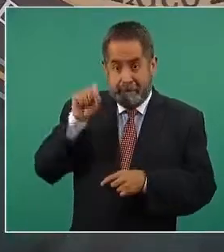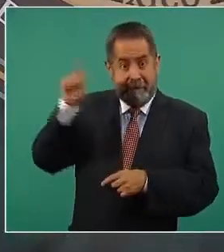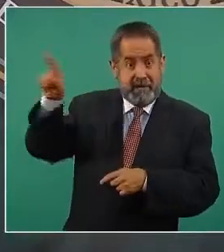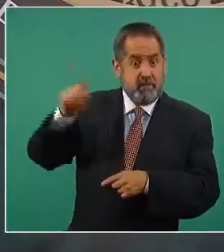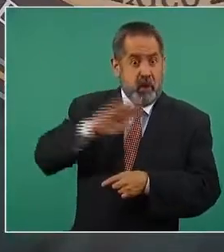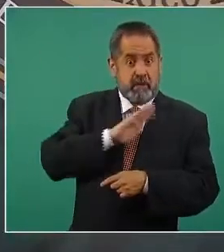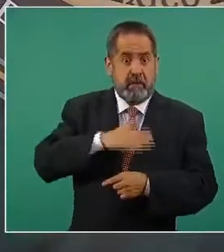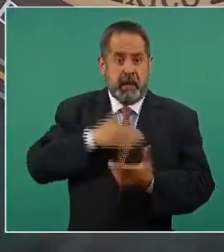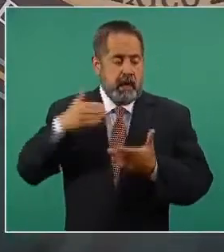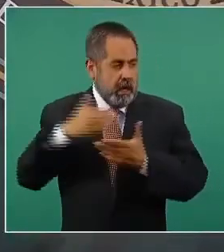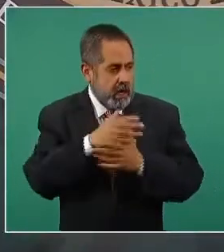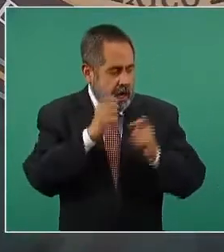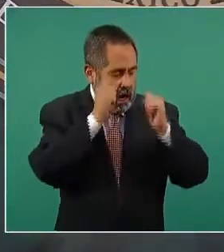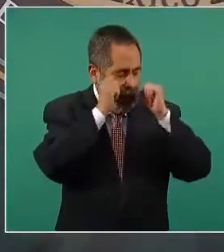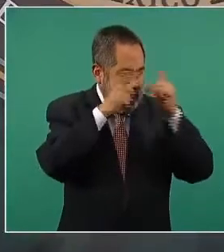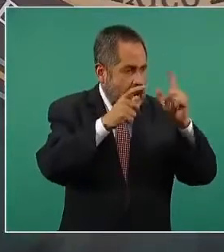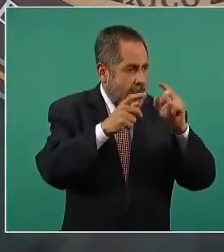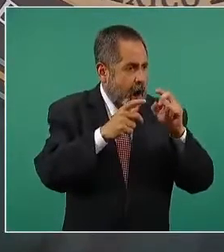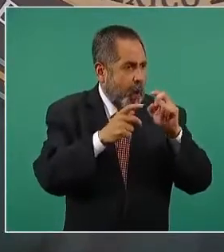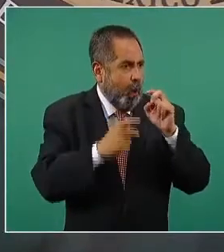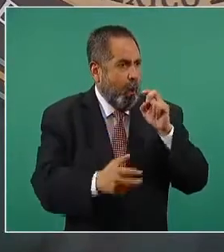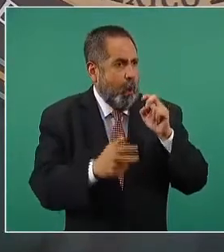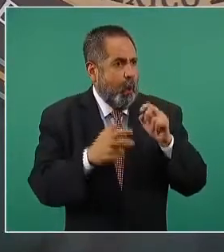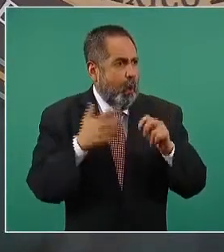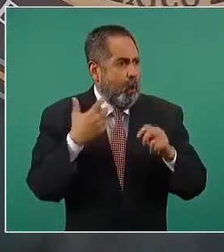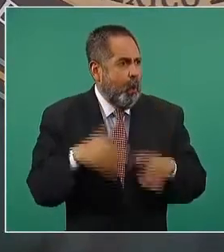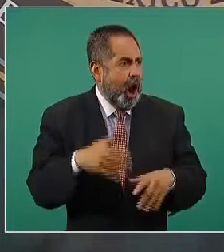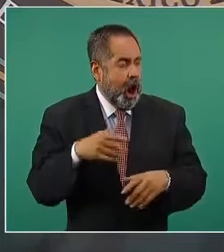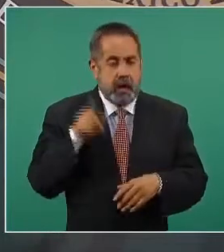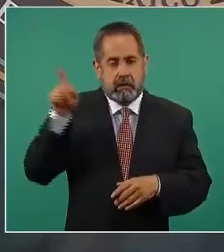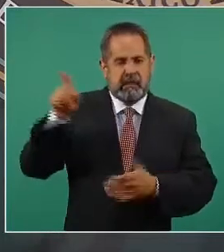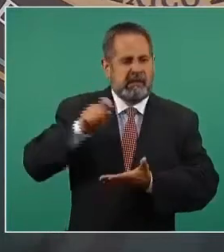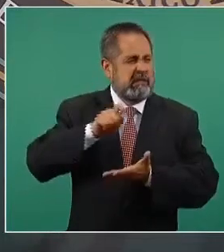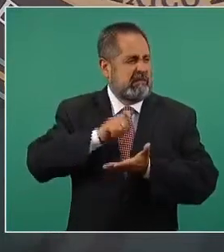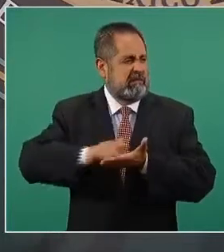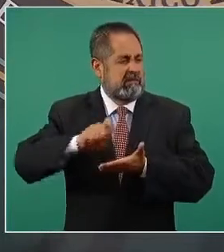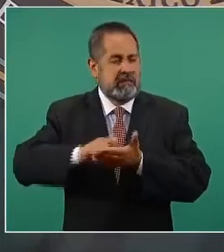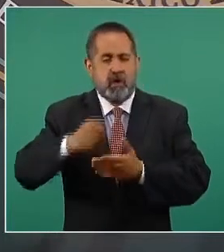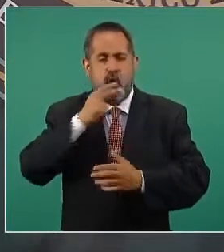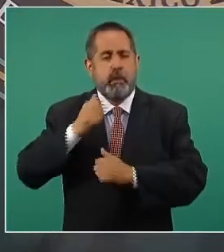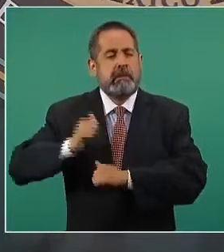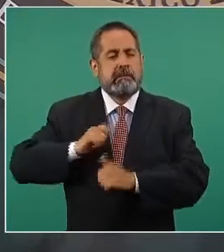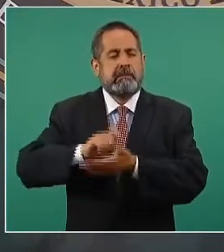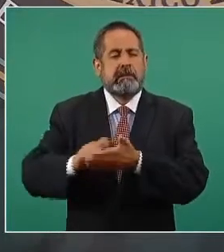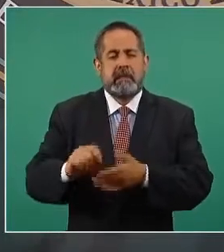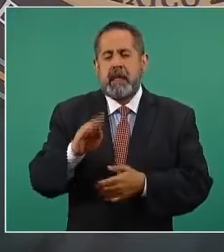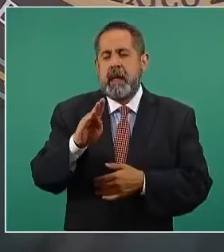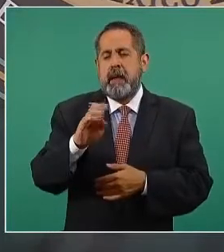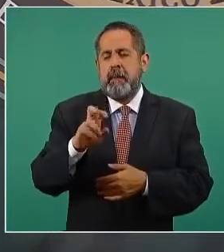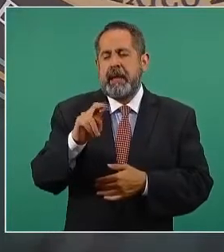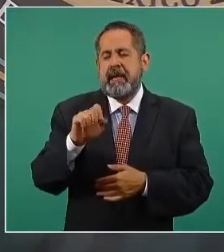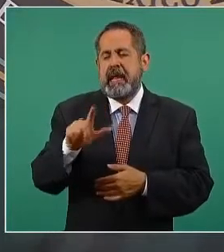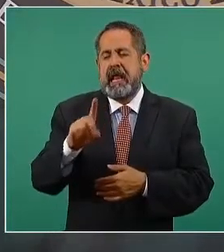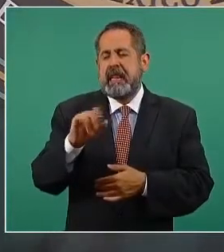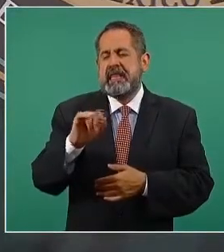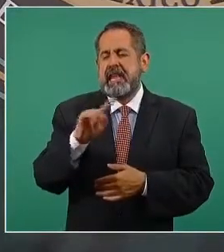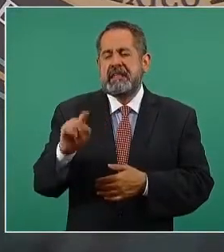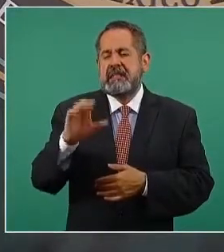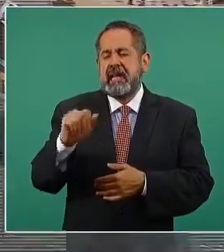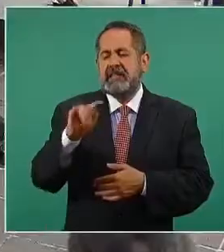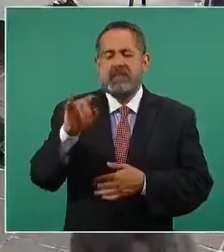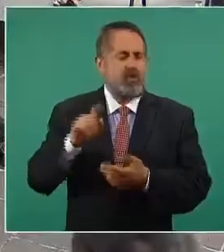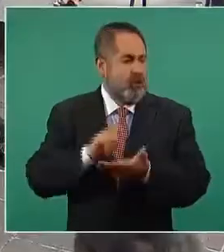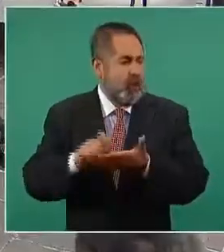propios invasores, mediante la pluma del soldado historiador Bernal Díaz del Castillo y la